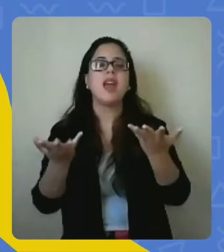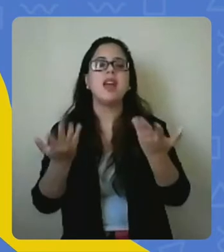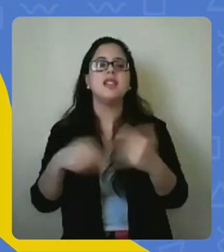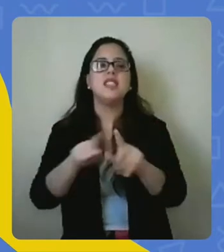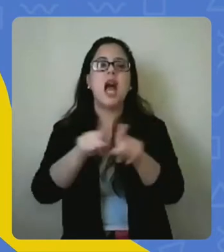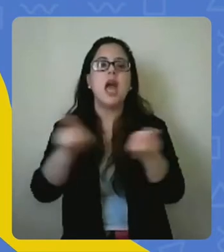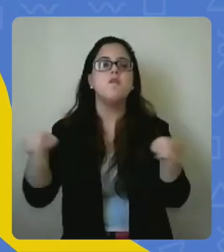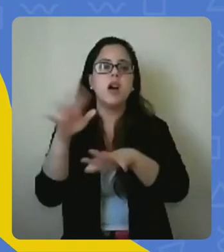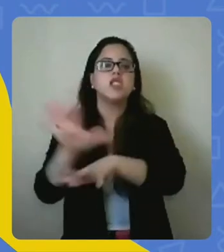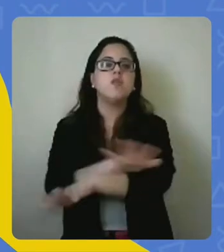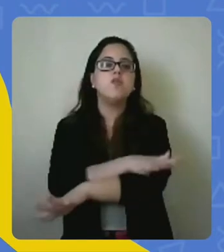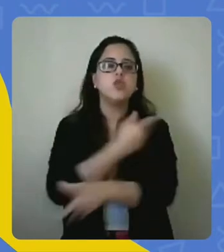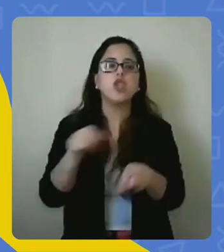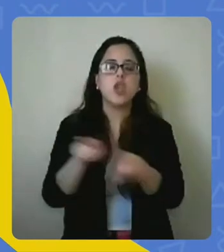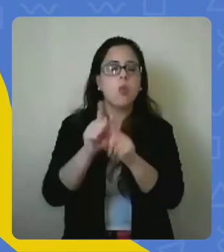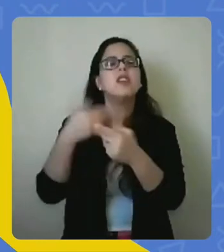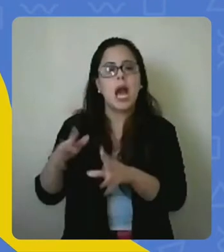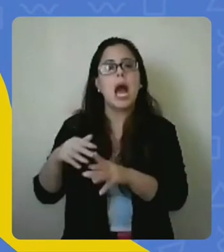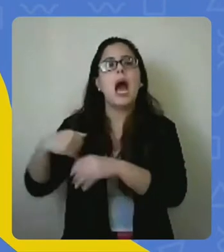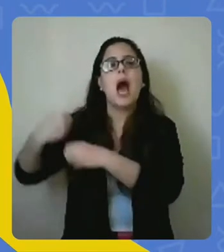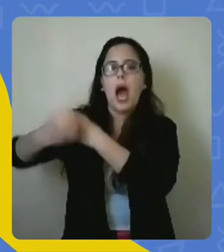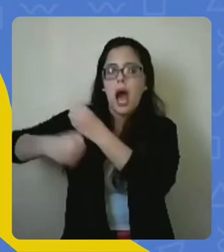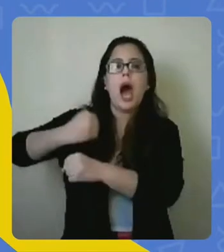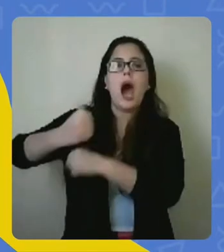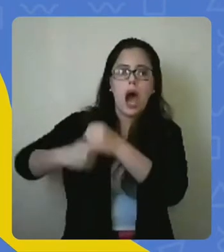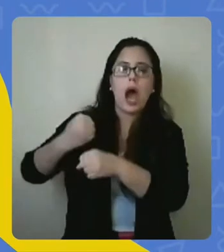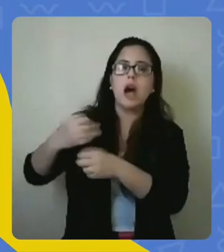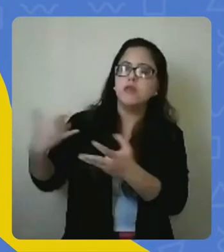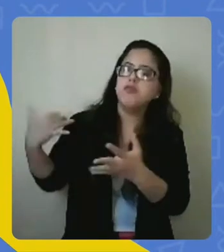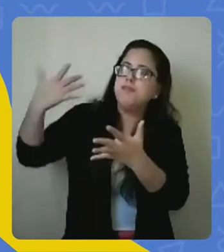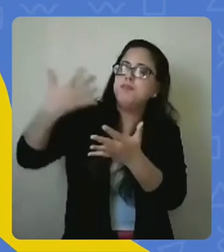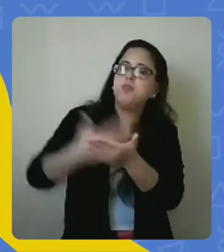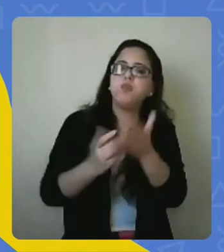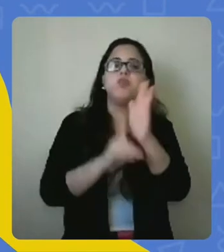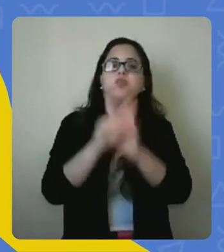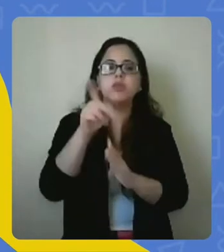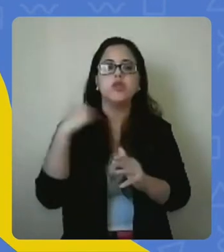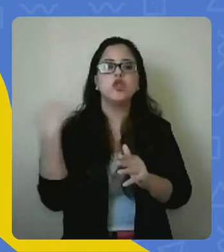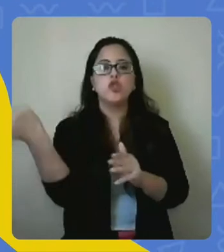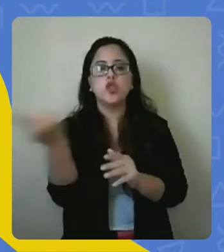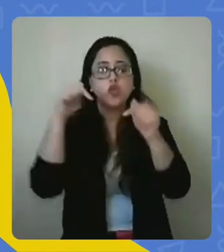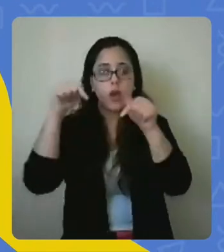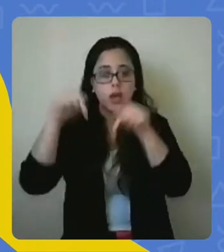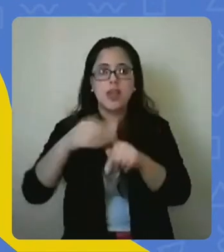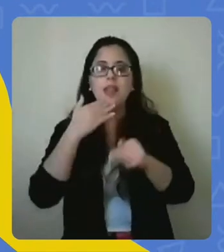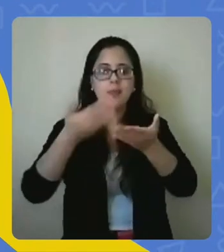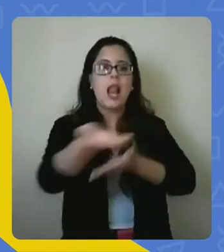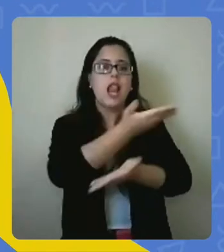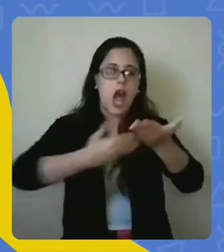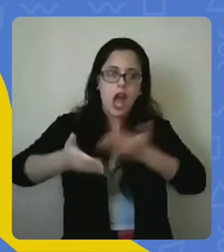una más años, y lo desarrollamos nosotras acá y ahora lo compartimos con ellos.